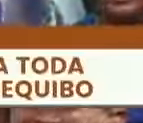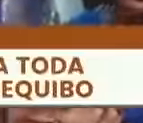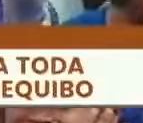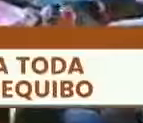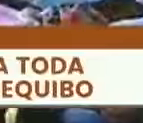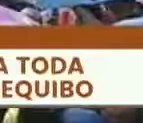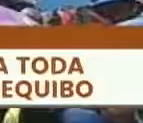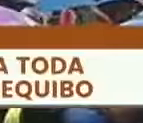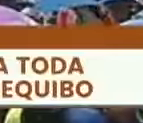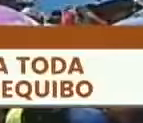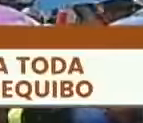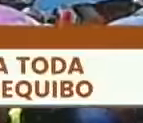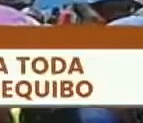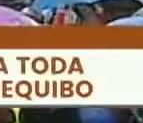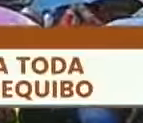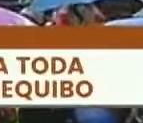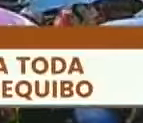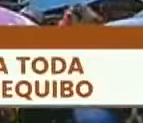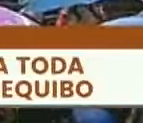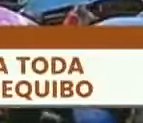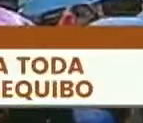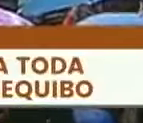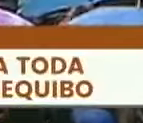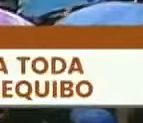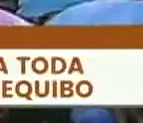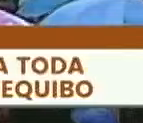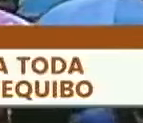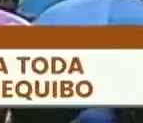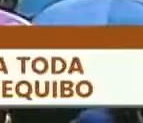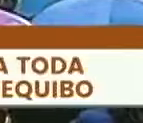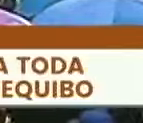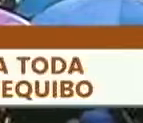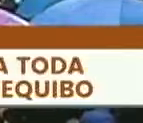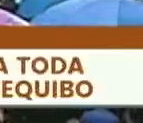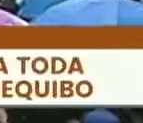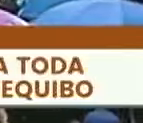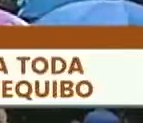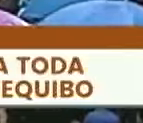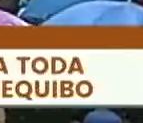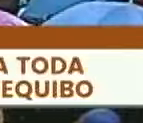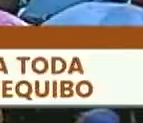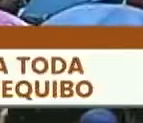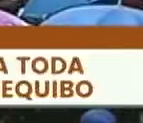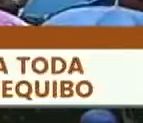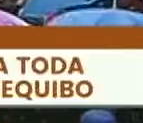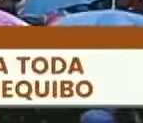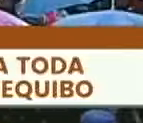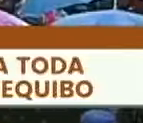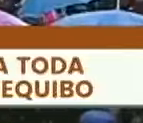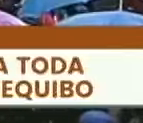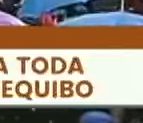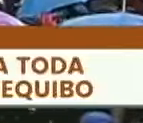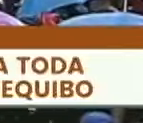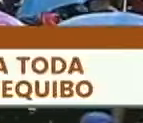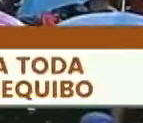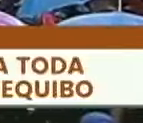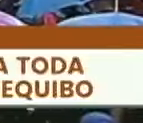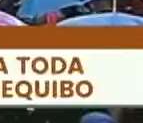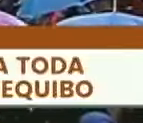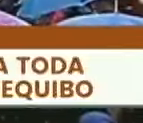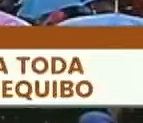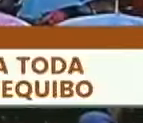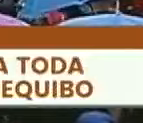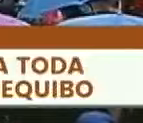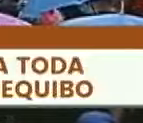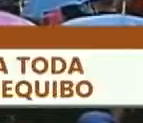También decirle a todo el mundo que la patria de Bolívar se mira y no se